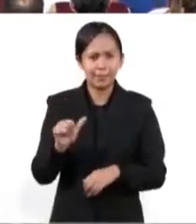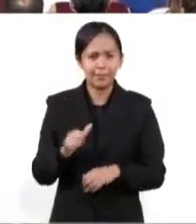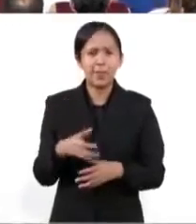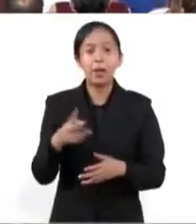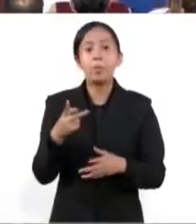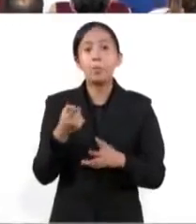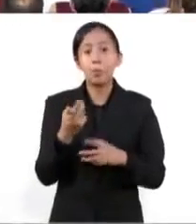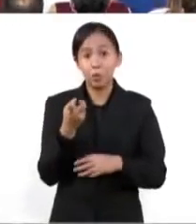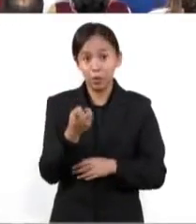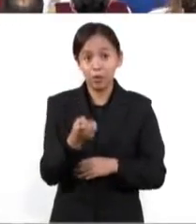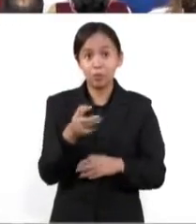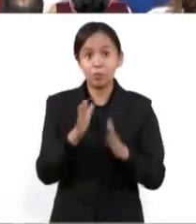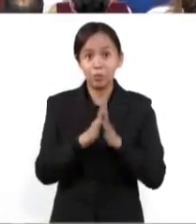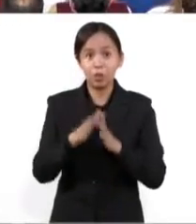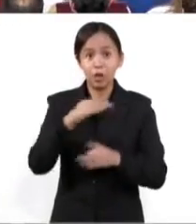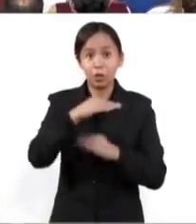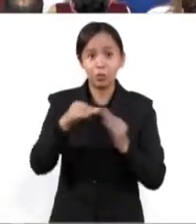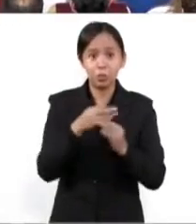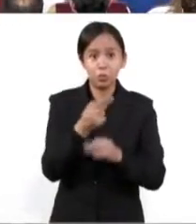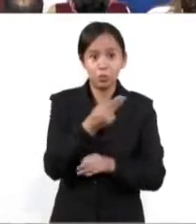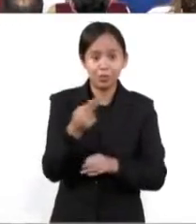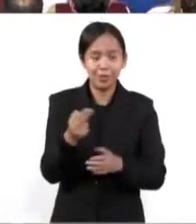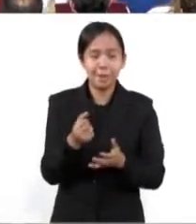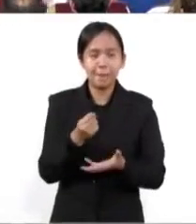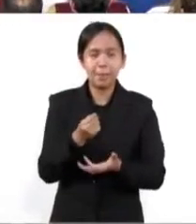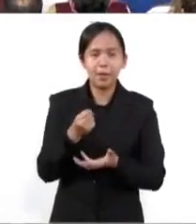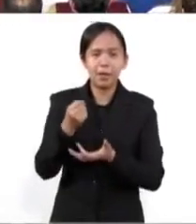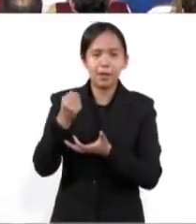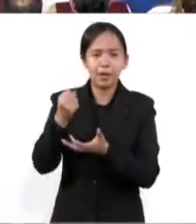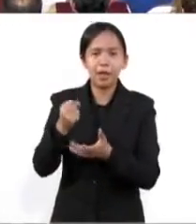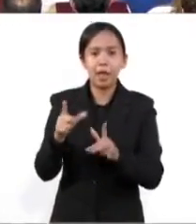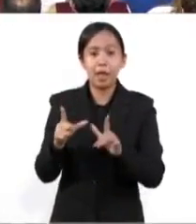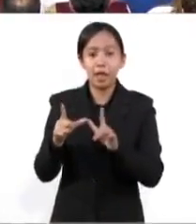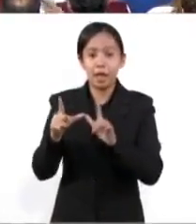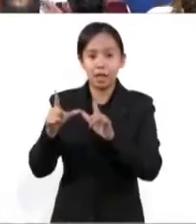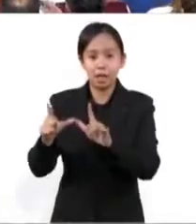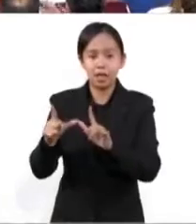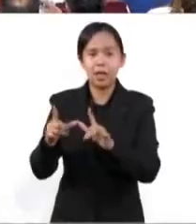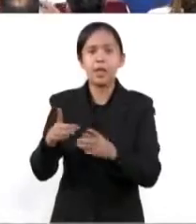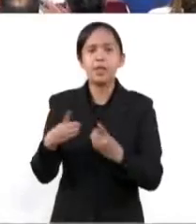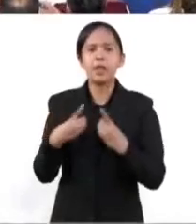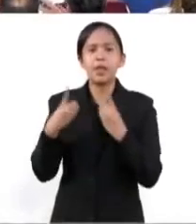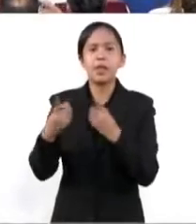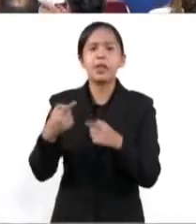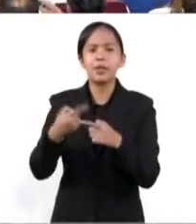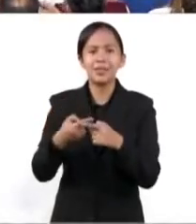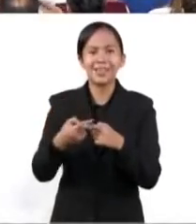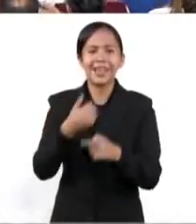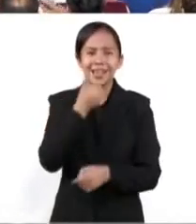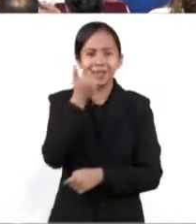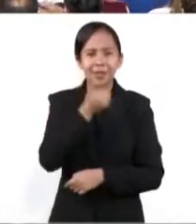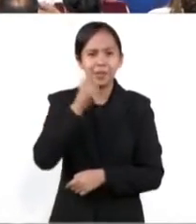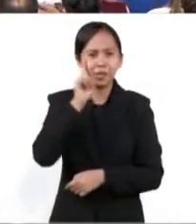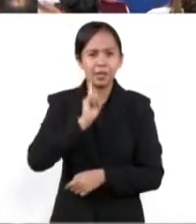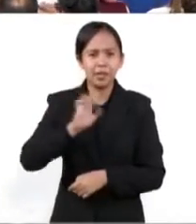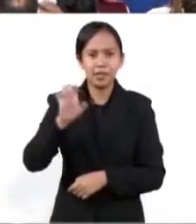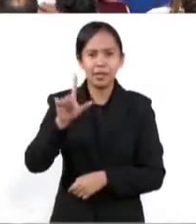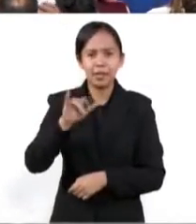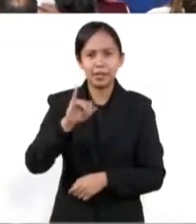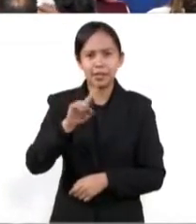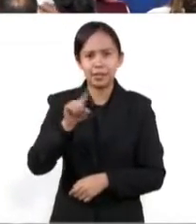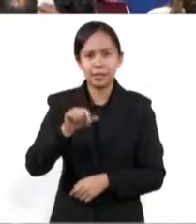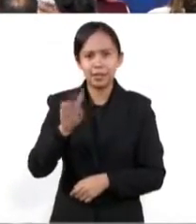el aplauso de todas y todos ustedes, recibe su tarjeta la alumna Elizabeth Alba Juárez, quien